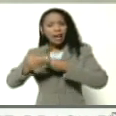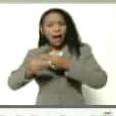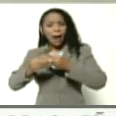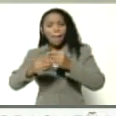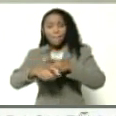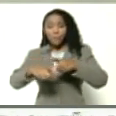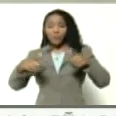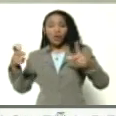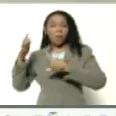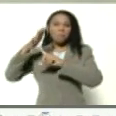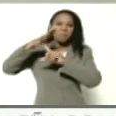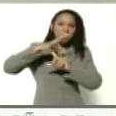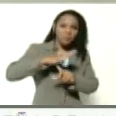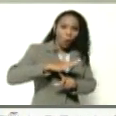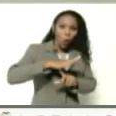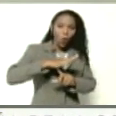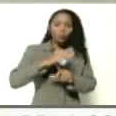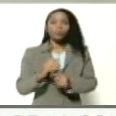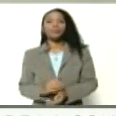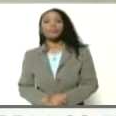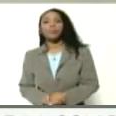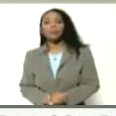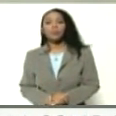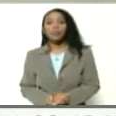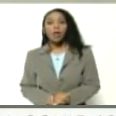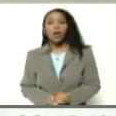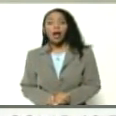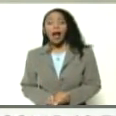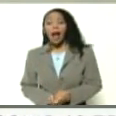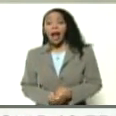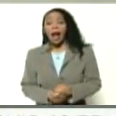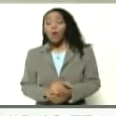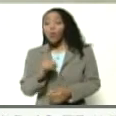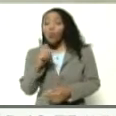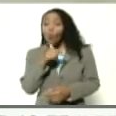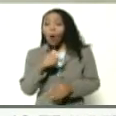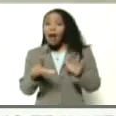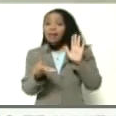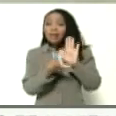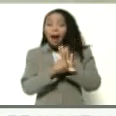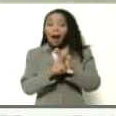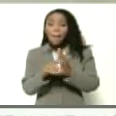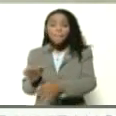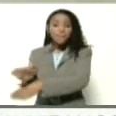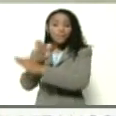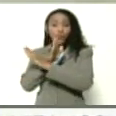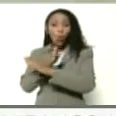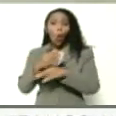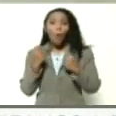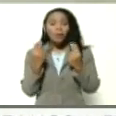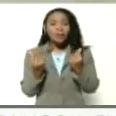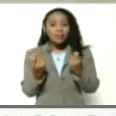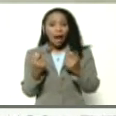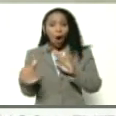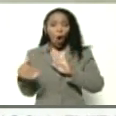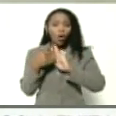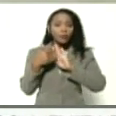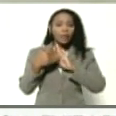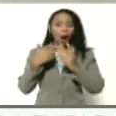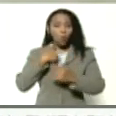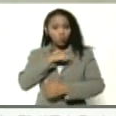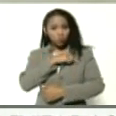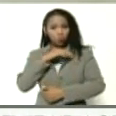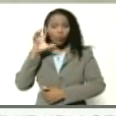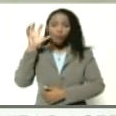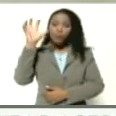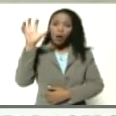Máxima Presión. El ilegal bloqueo económico, comercial y financiero contra nuestro país